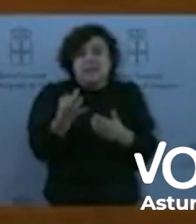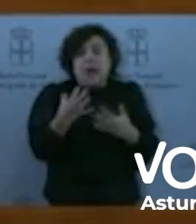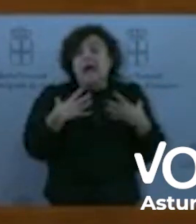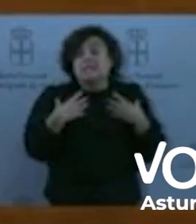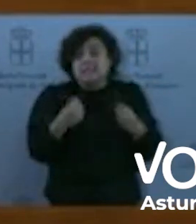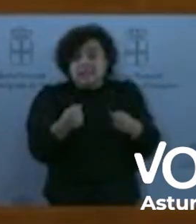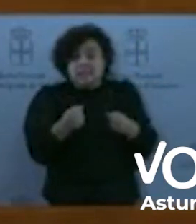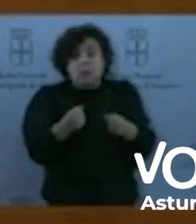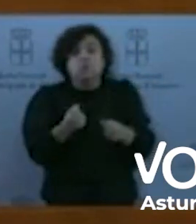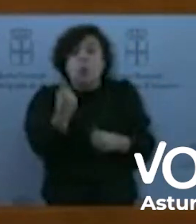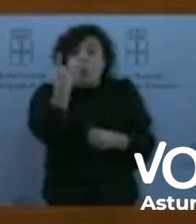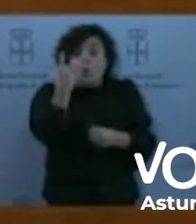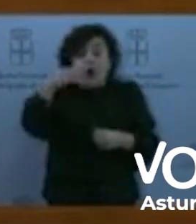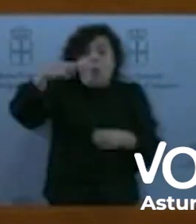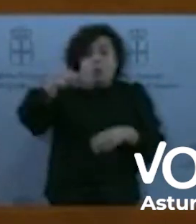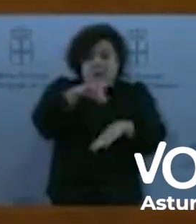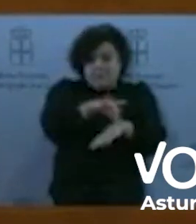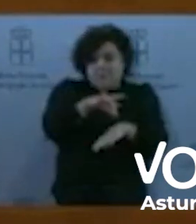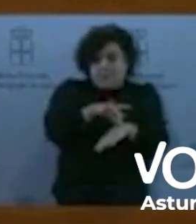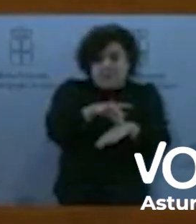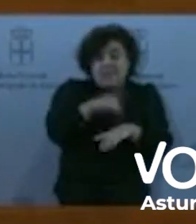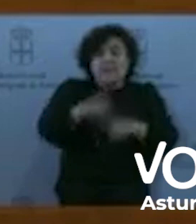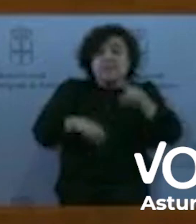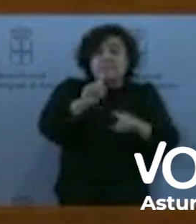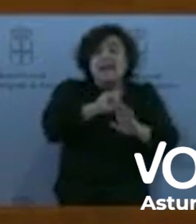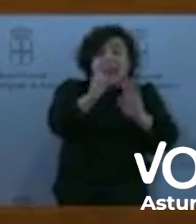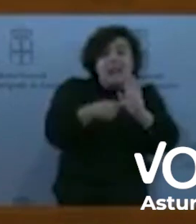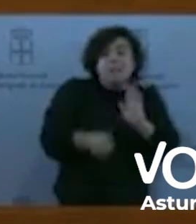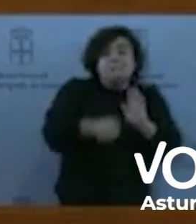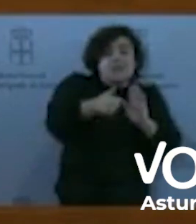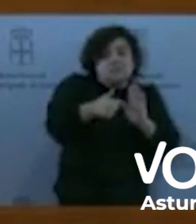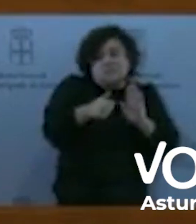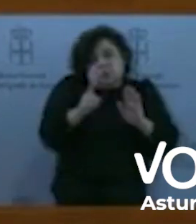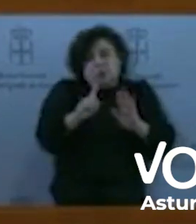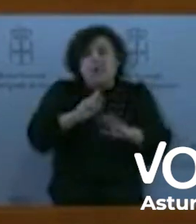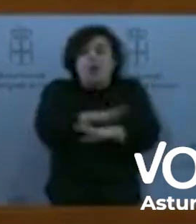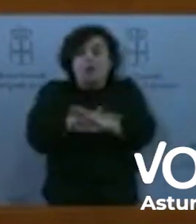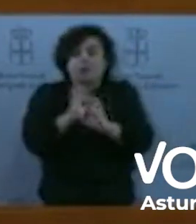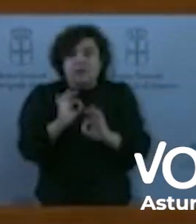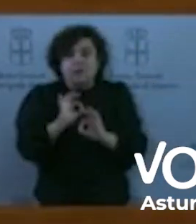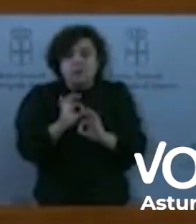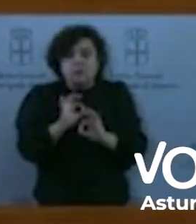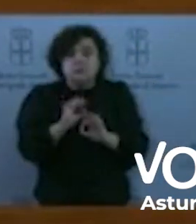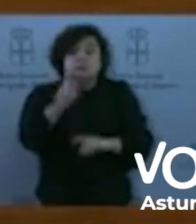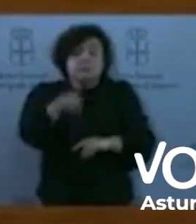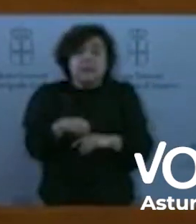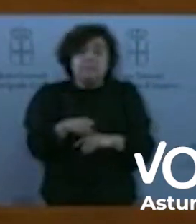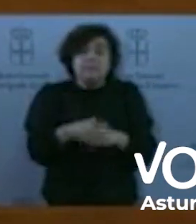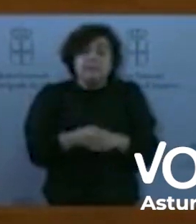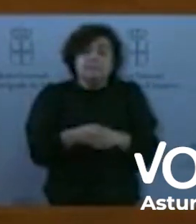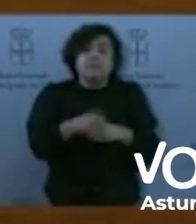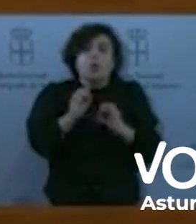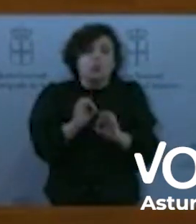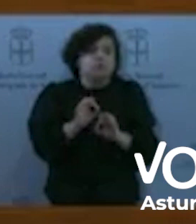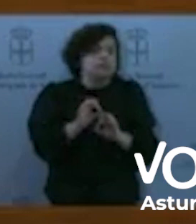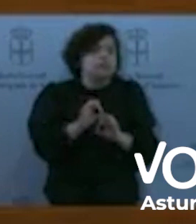medidas gubernamentales. Atrás quedan también la desatención a las cardiopatías por la suspensión de las